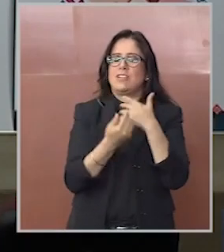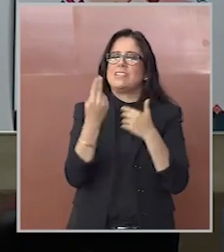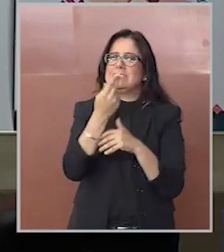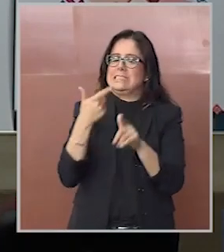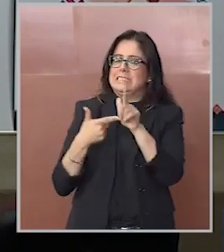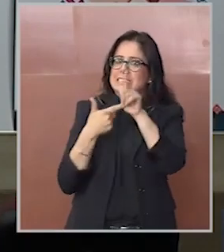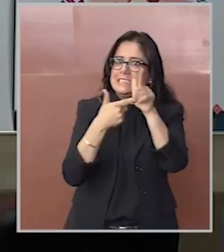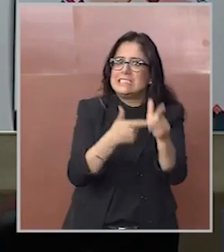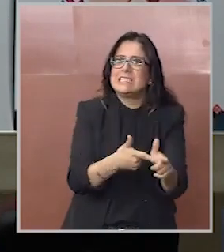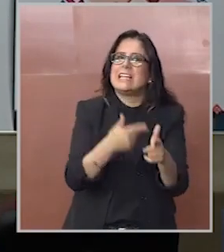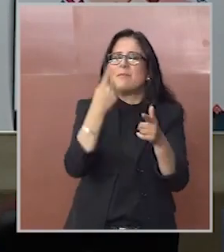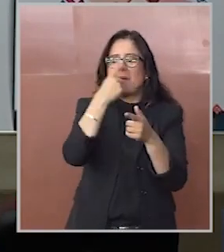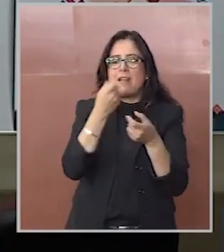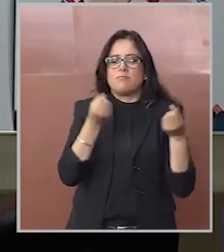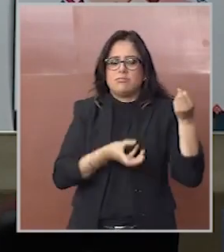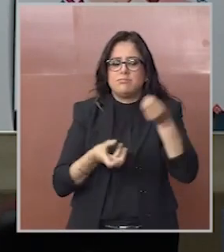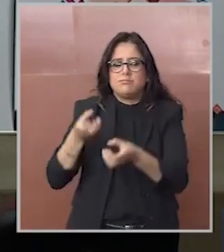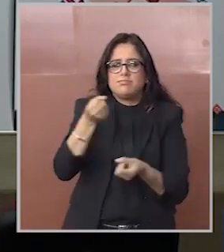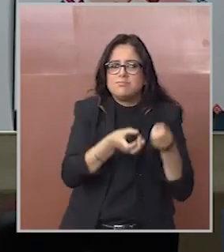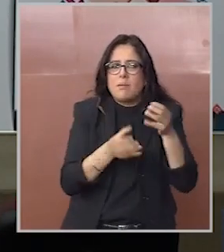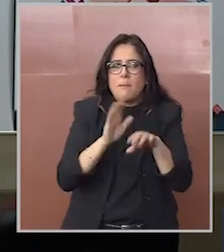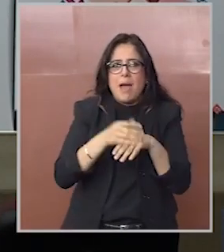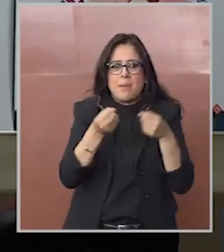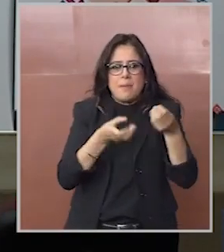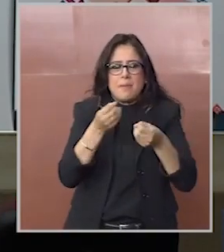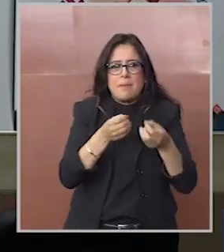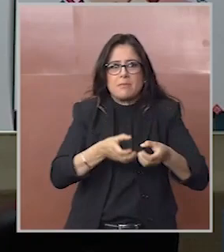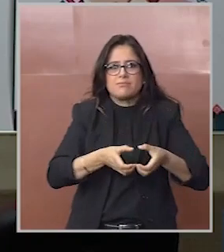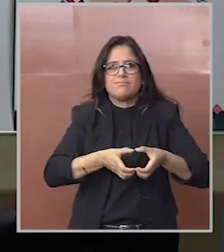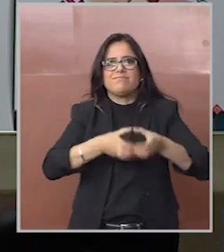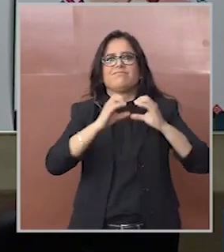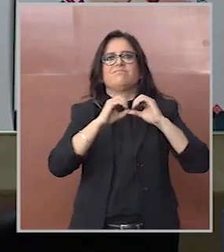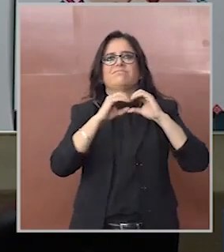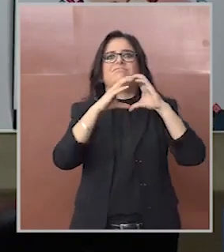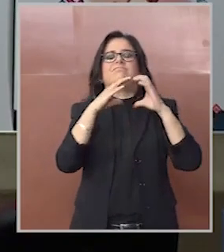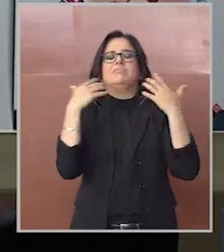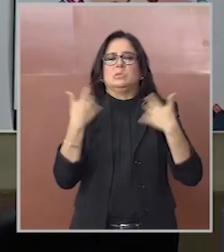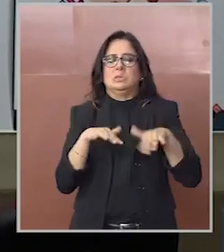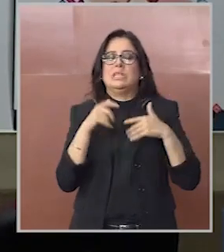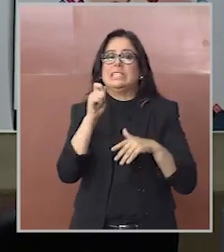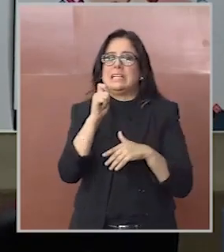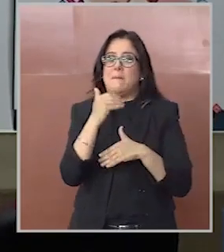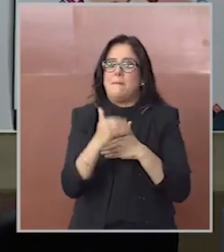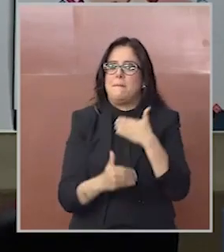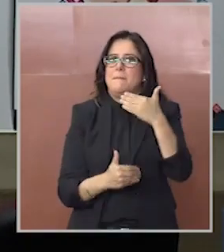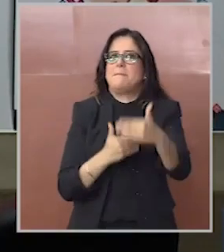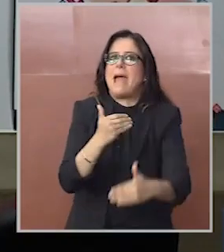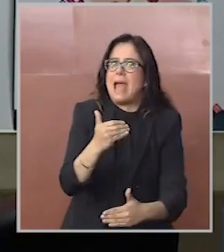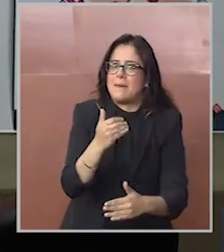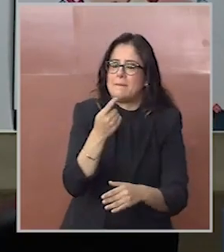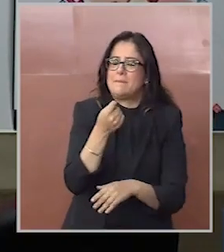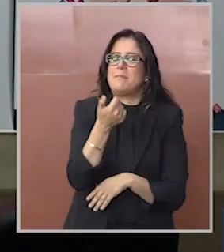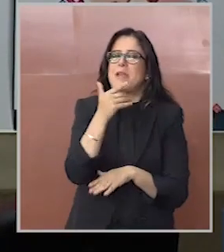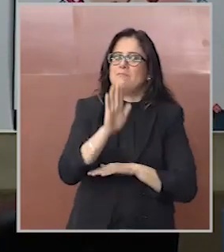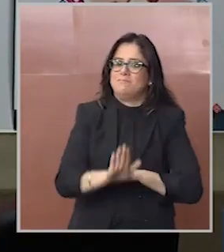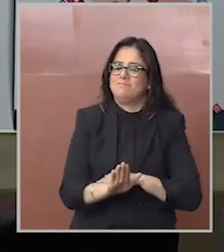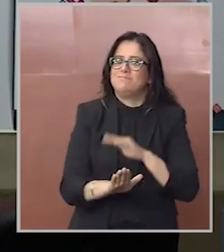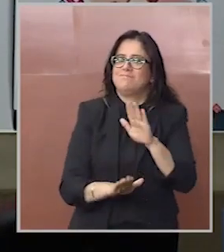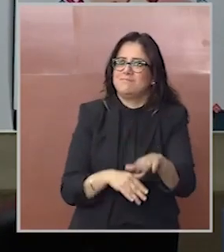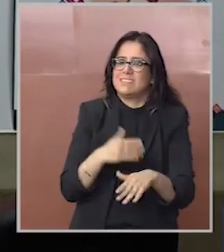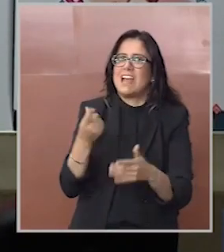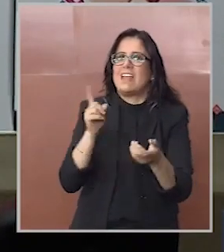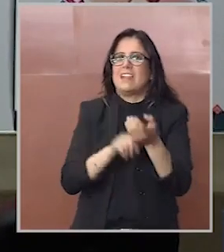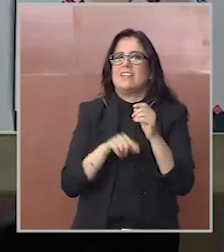proyecto que continúe que se siga nutriendo y sabemos entonces Que bueno este es este es un un paso apenas dentro de todo